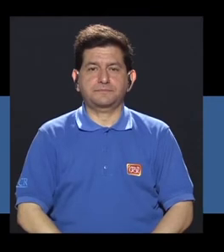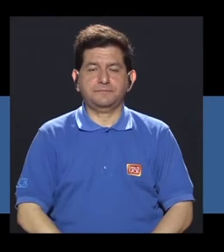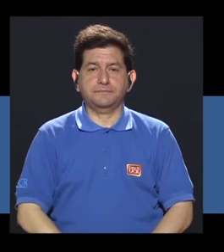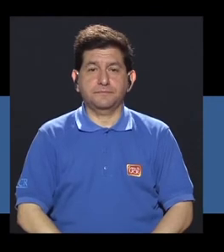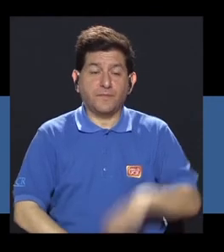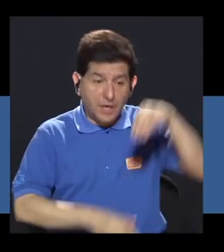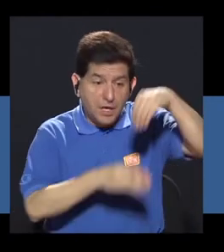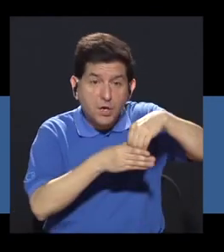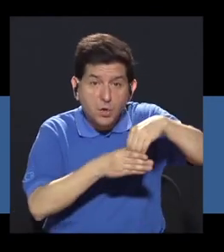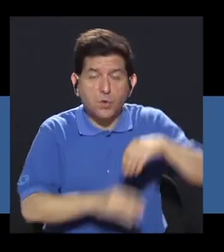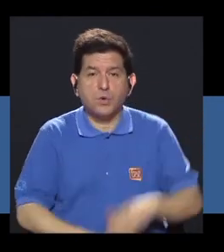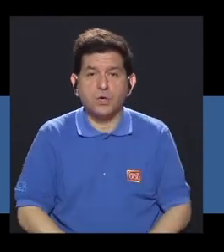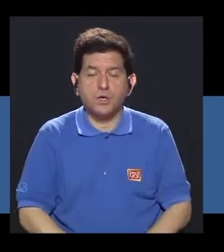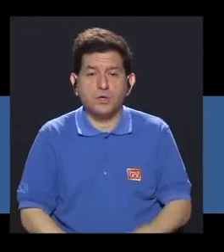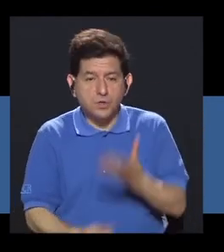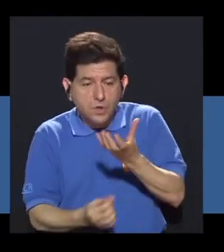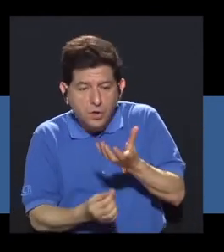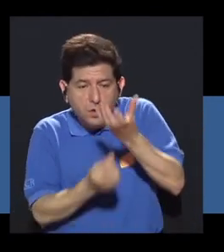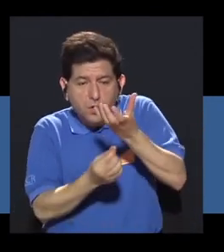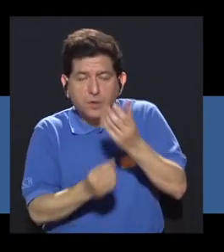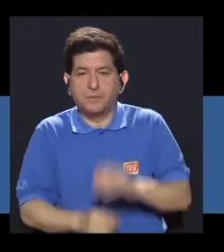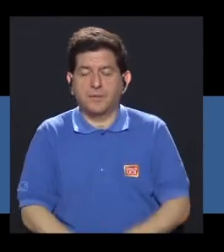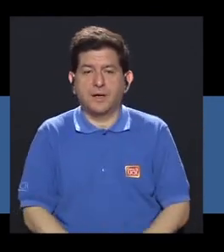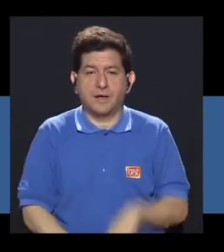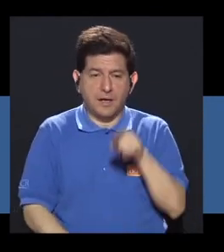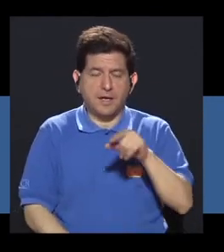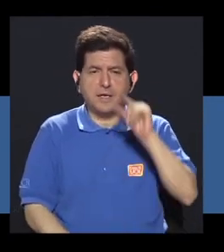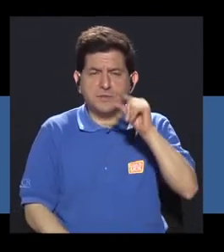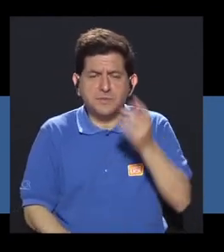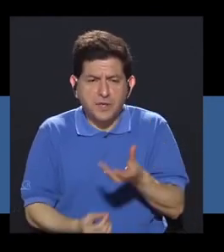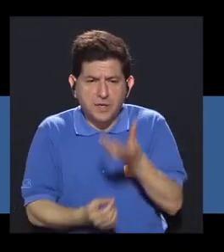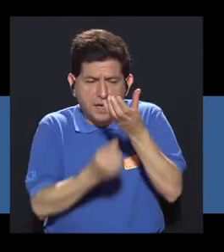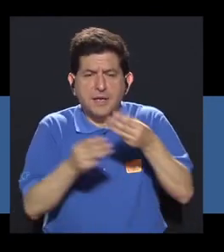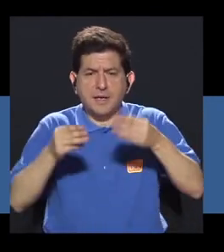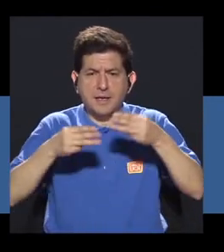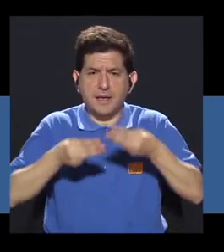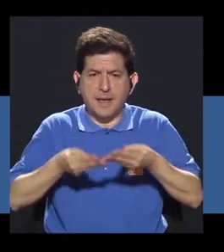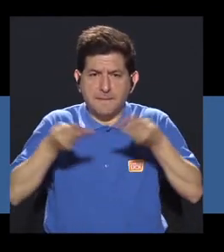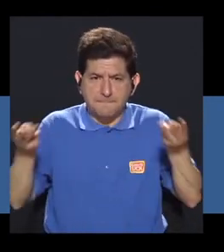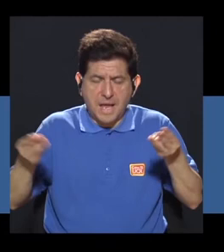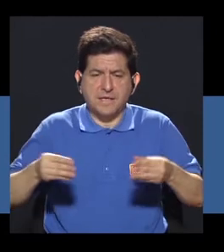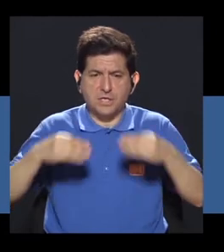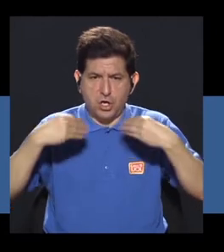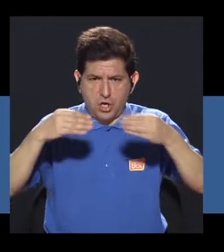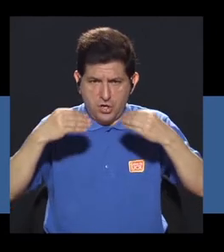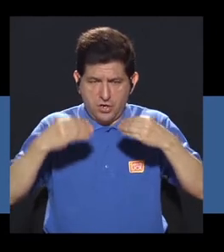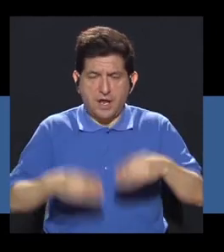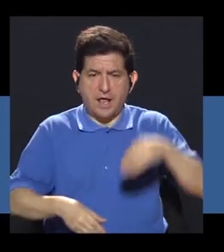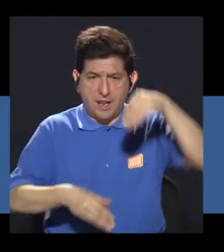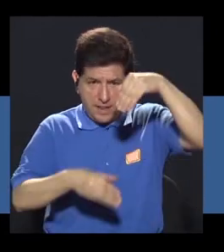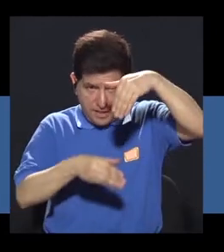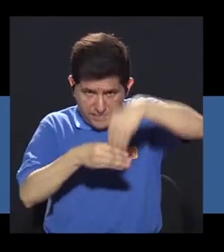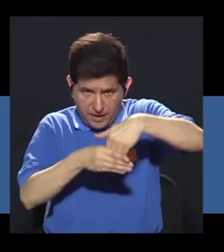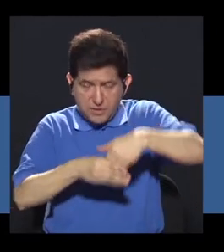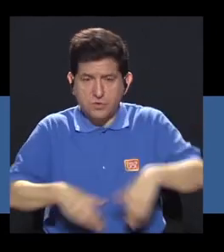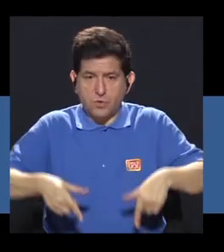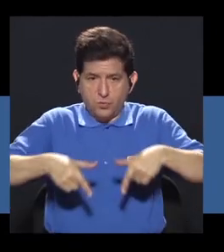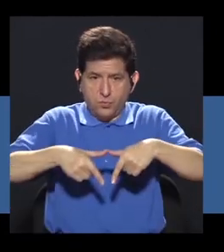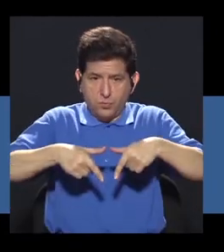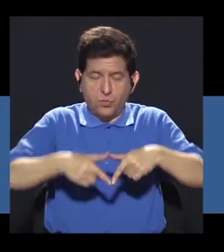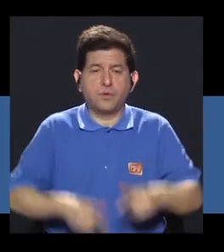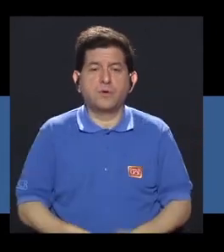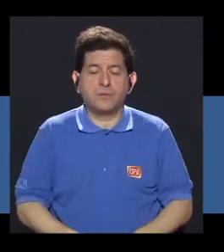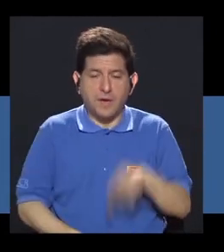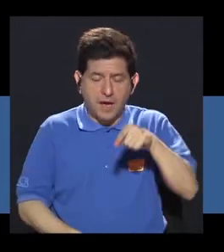ambiente. Entre ellos están las copas menstruales. Son pequeñas copas de material flexible que se colocan dentro